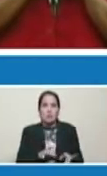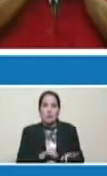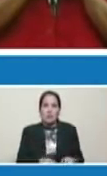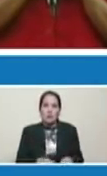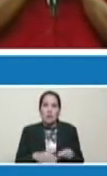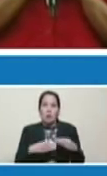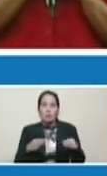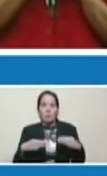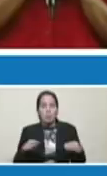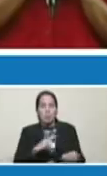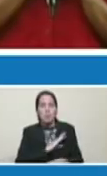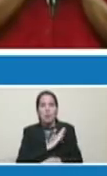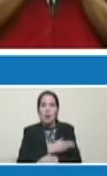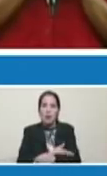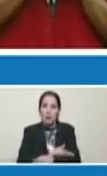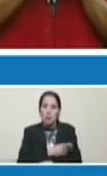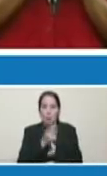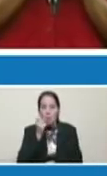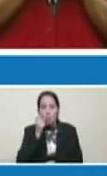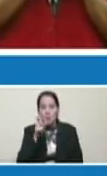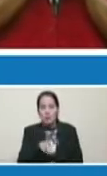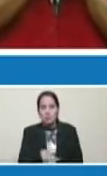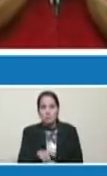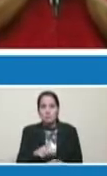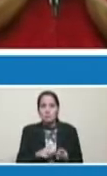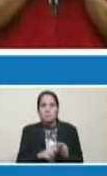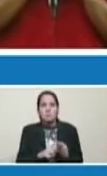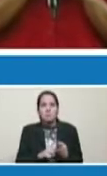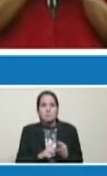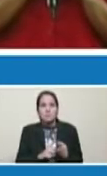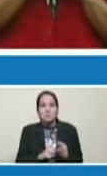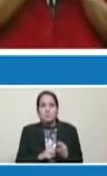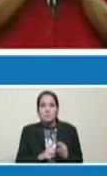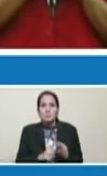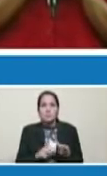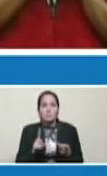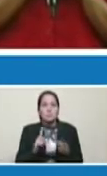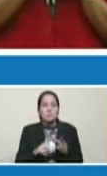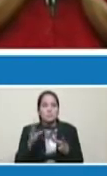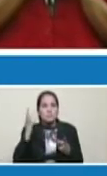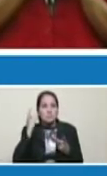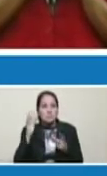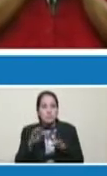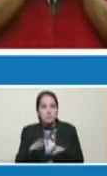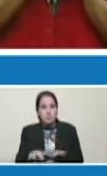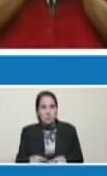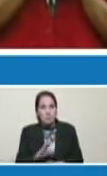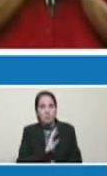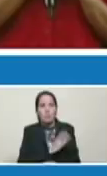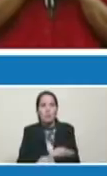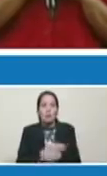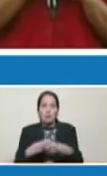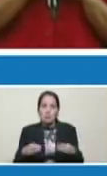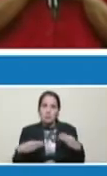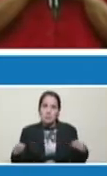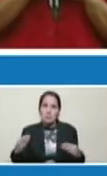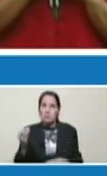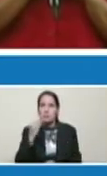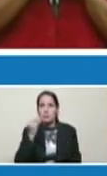para la agricultura carlos linares con eddy gonzález secretaria del poder popular para la alimentación